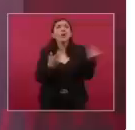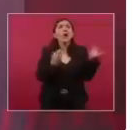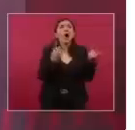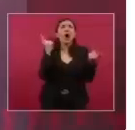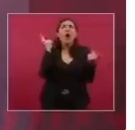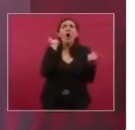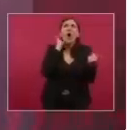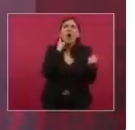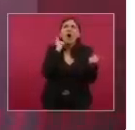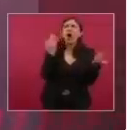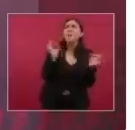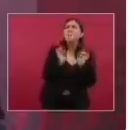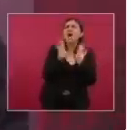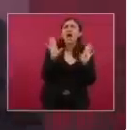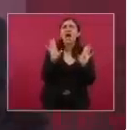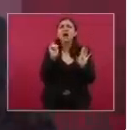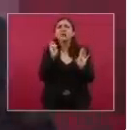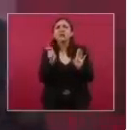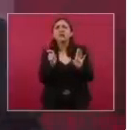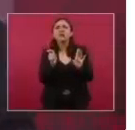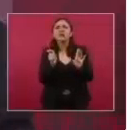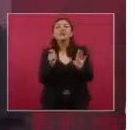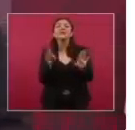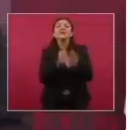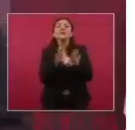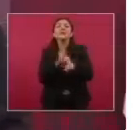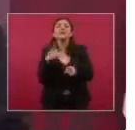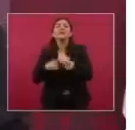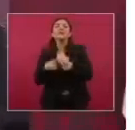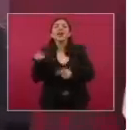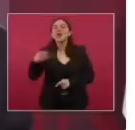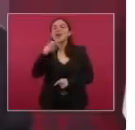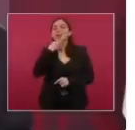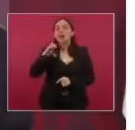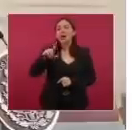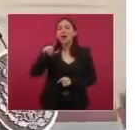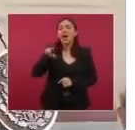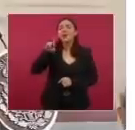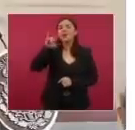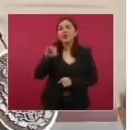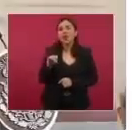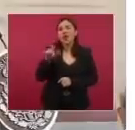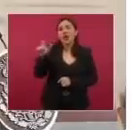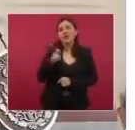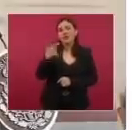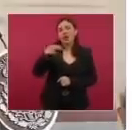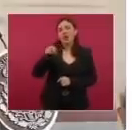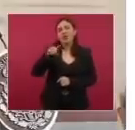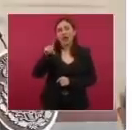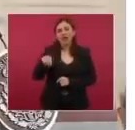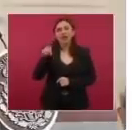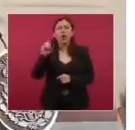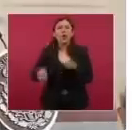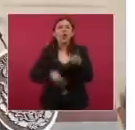escucharon lo que les mandó a decir Claudia que es González o krause